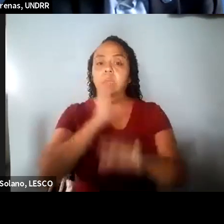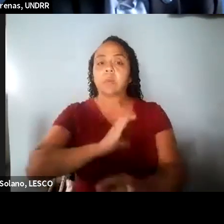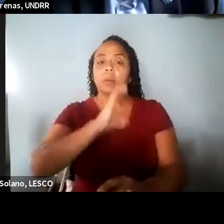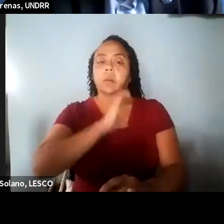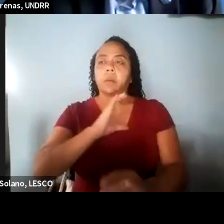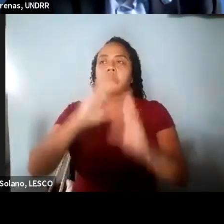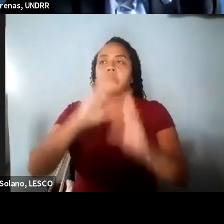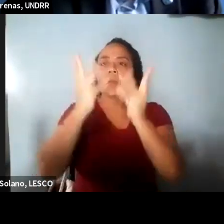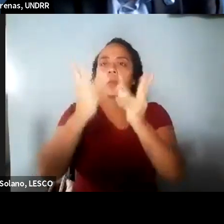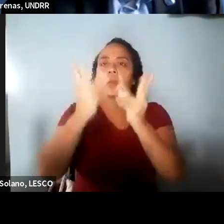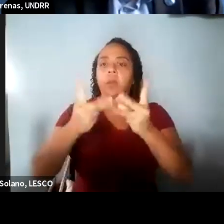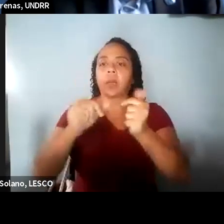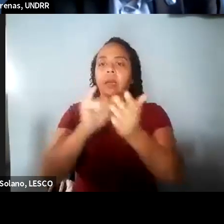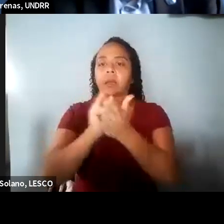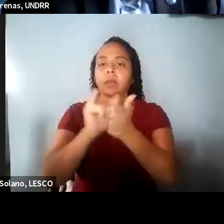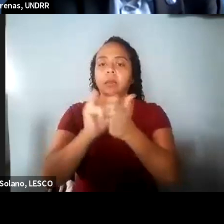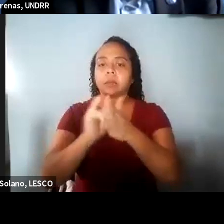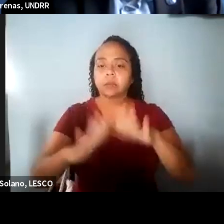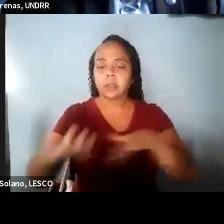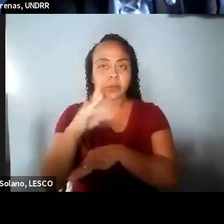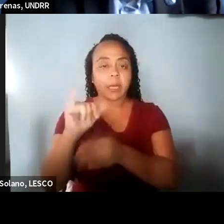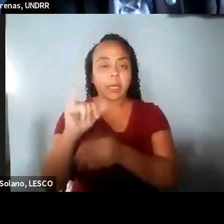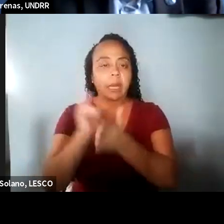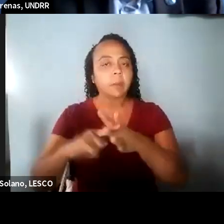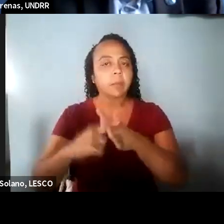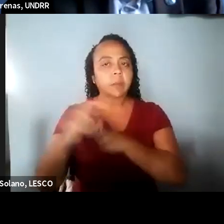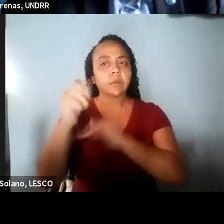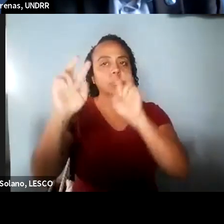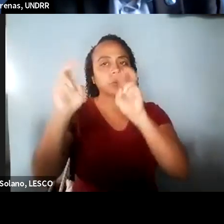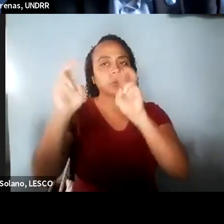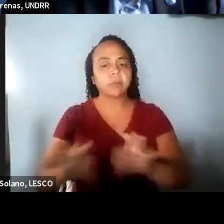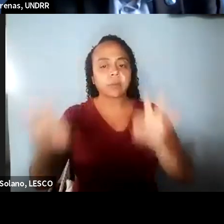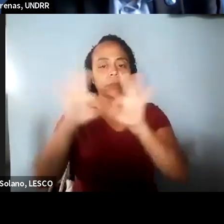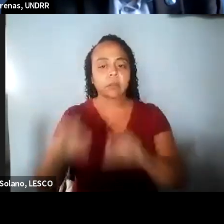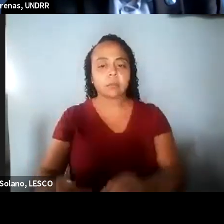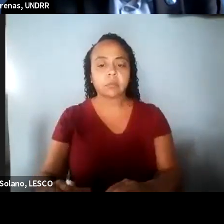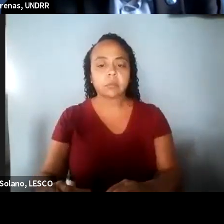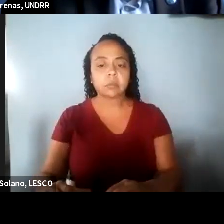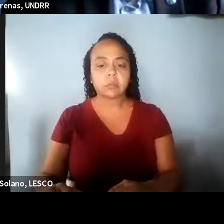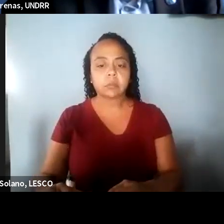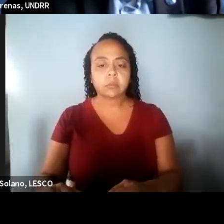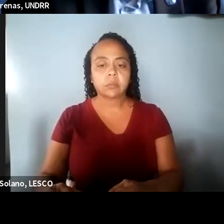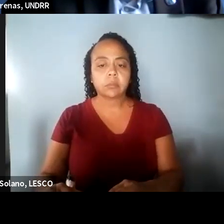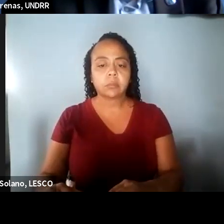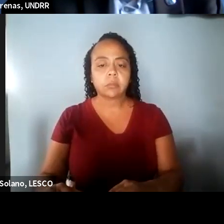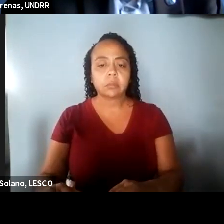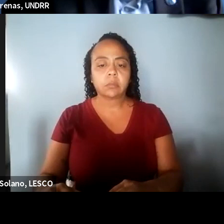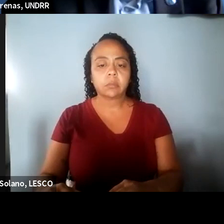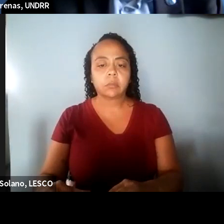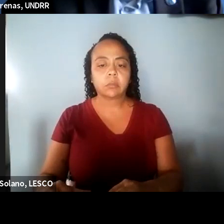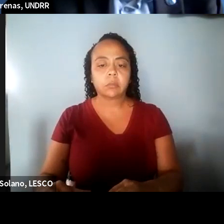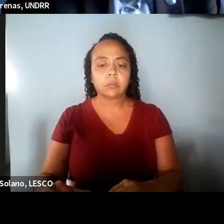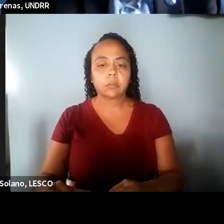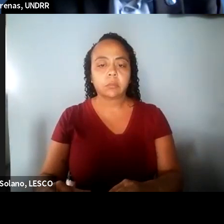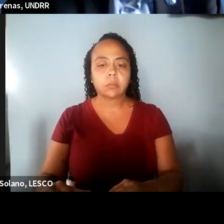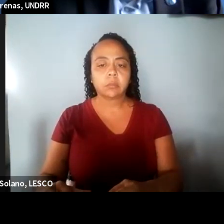ese escenario del riesgo y aquí entró otro tema fundamental y es que la gestión de información el conocimiento que el